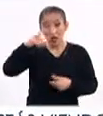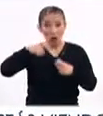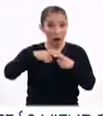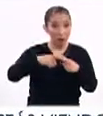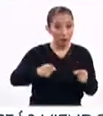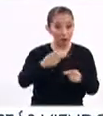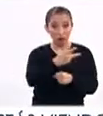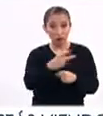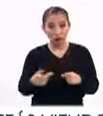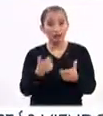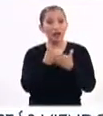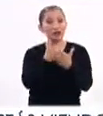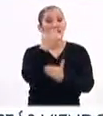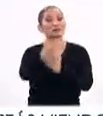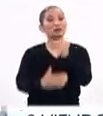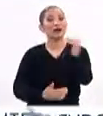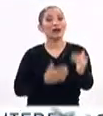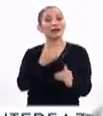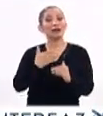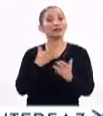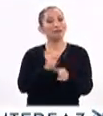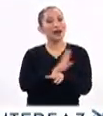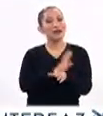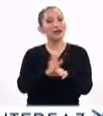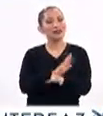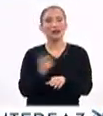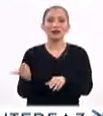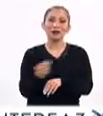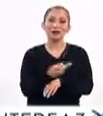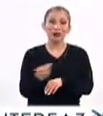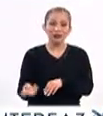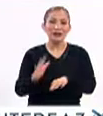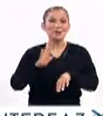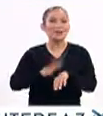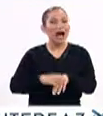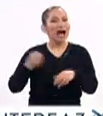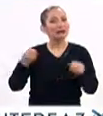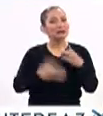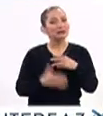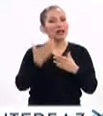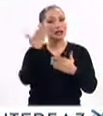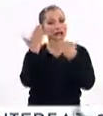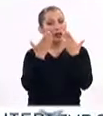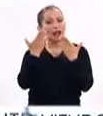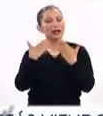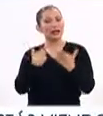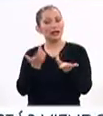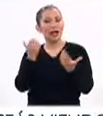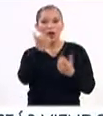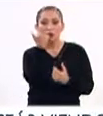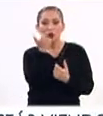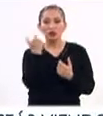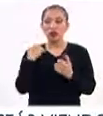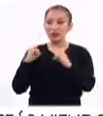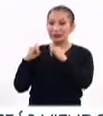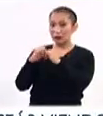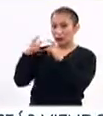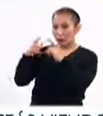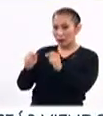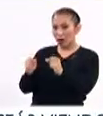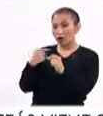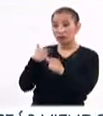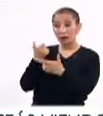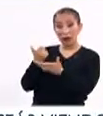México-Japón permiten avanzar en claro beneficio mutuo y un mayor intercambio académico y educativo con instituciones japonesas